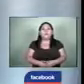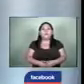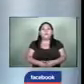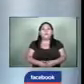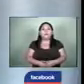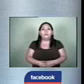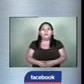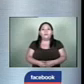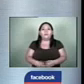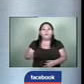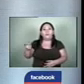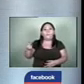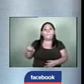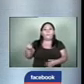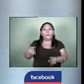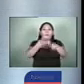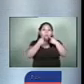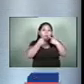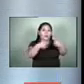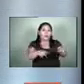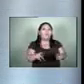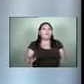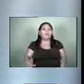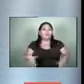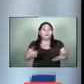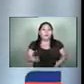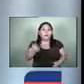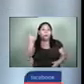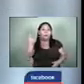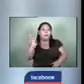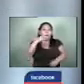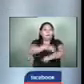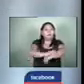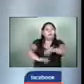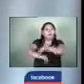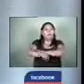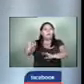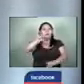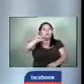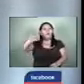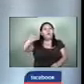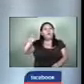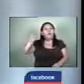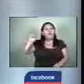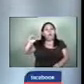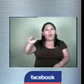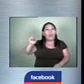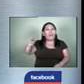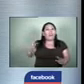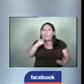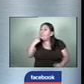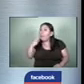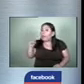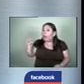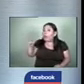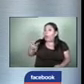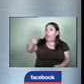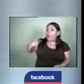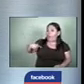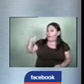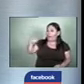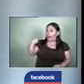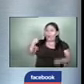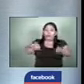Y la Policía Nacional Civil informó acerca de la captura de Joel Antonio Díaz Ponce, quien conducía el vehículo involucrado en el